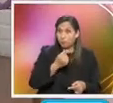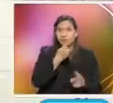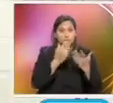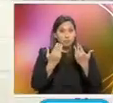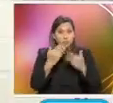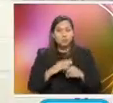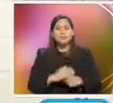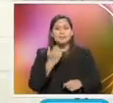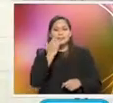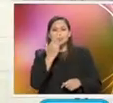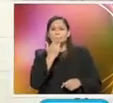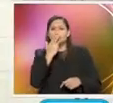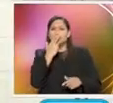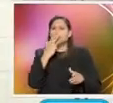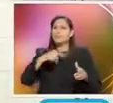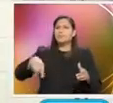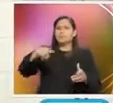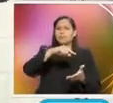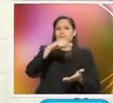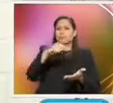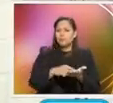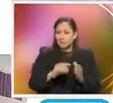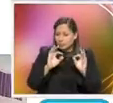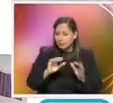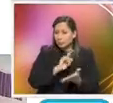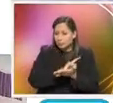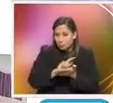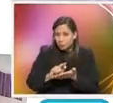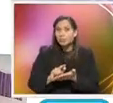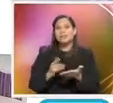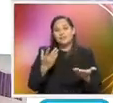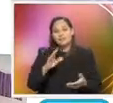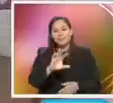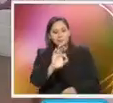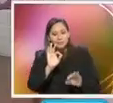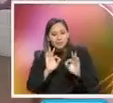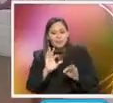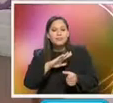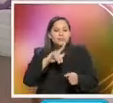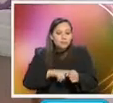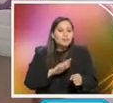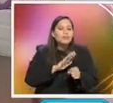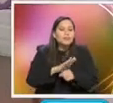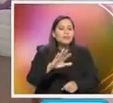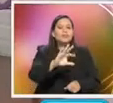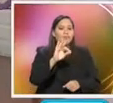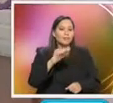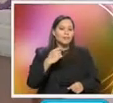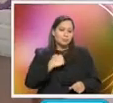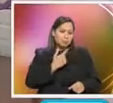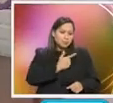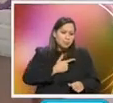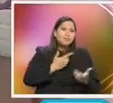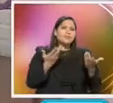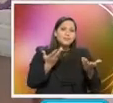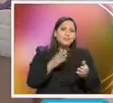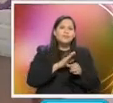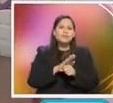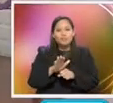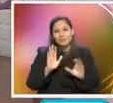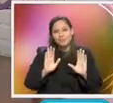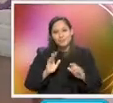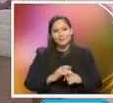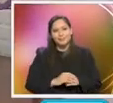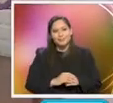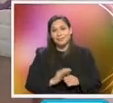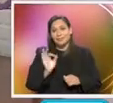Queremos preservar el lugar en donde estamos inmaculado. Bueno, entonces hay que escoger algún tipo de mascota que en todo caso pudiera no ser